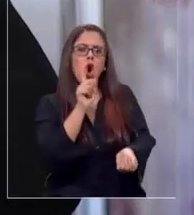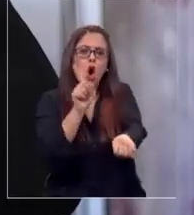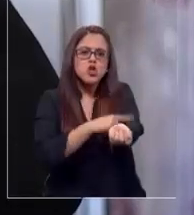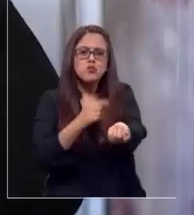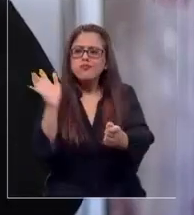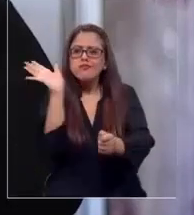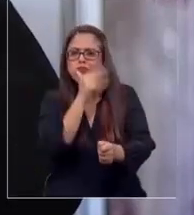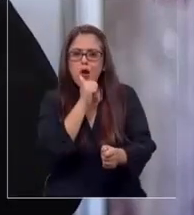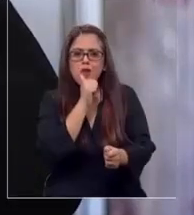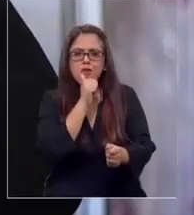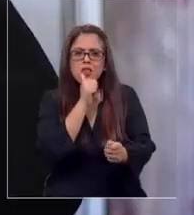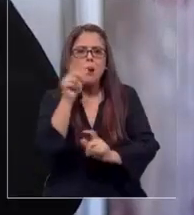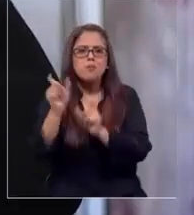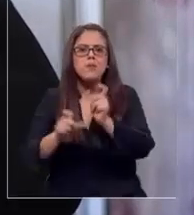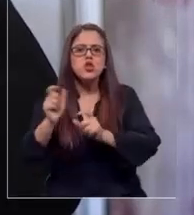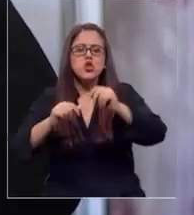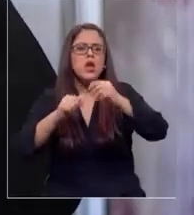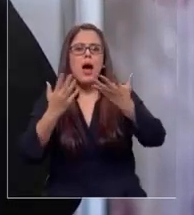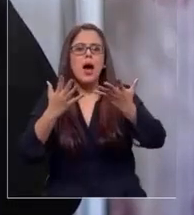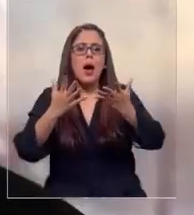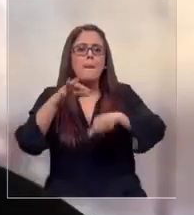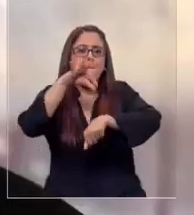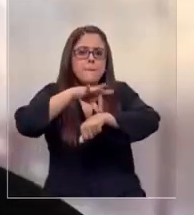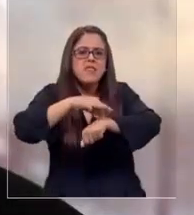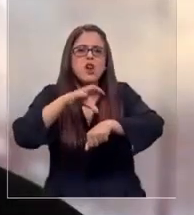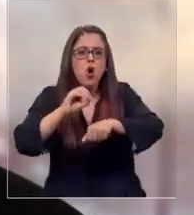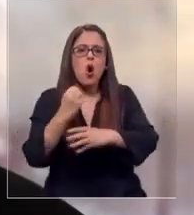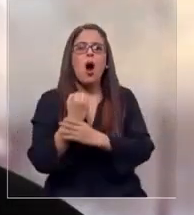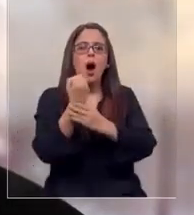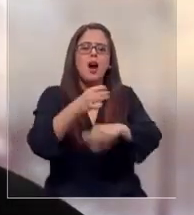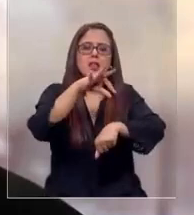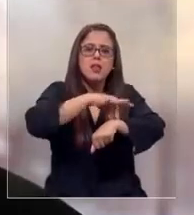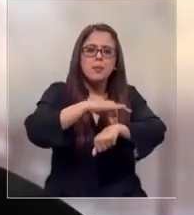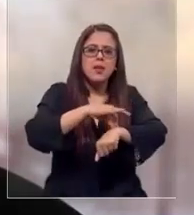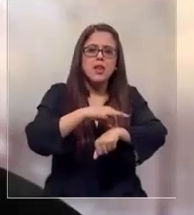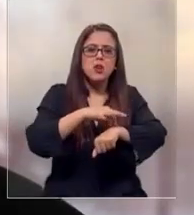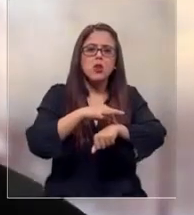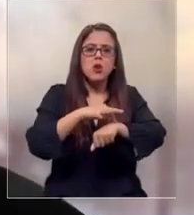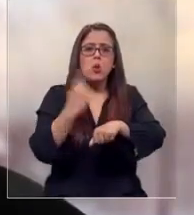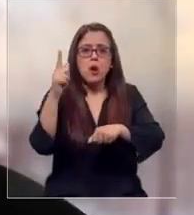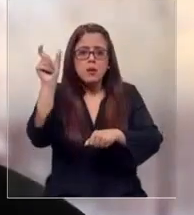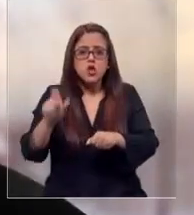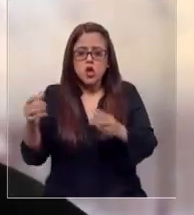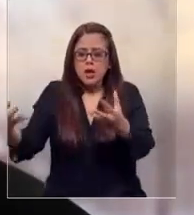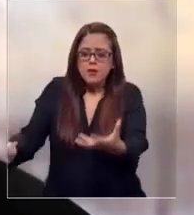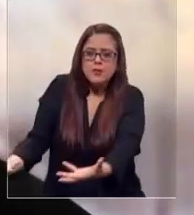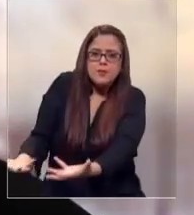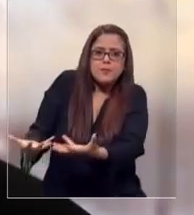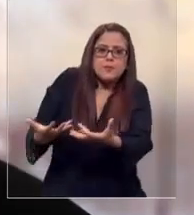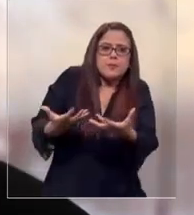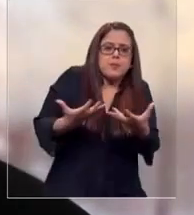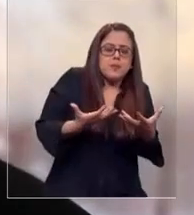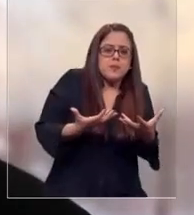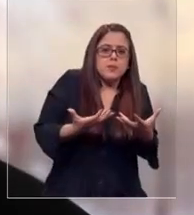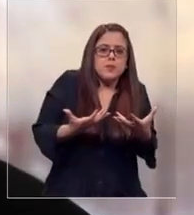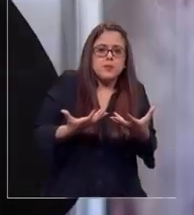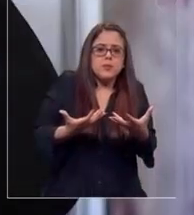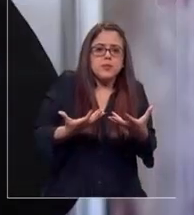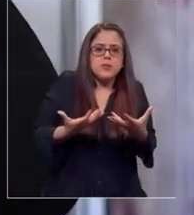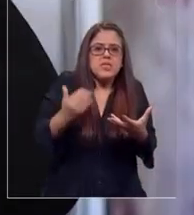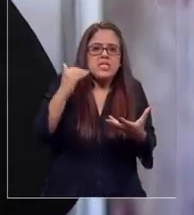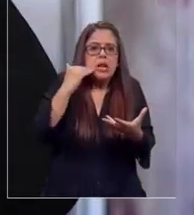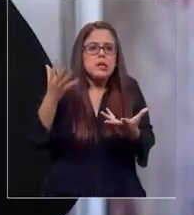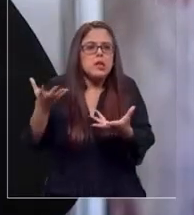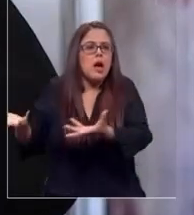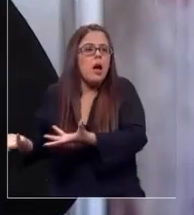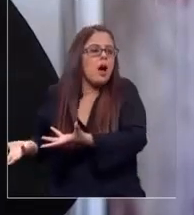médico, un paramédico o alguien que le asistiera. O sea, Carolina se fue en los brazos de una persona tirada en poco menos en